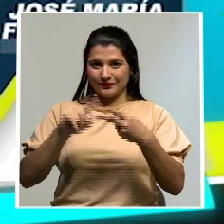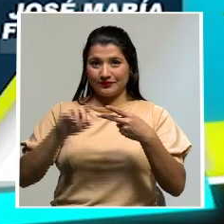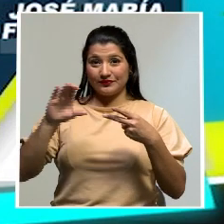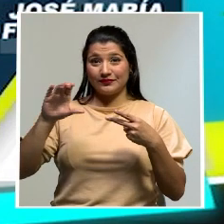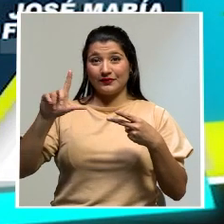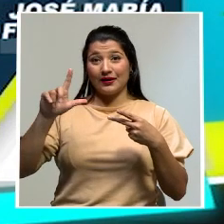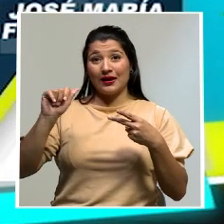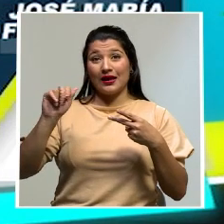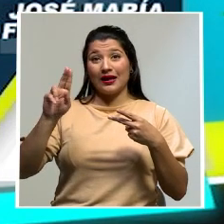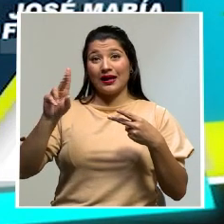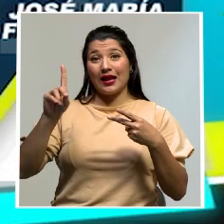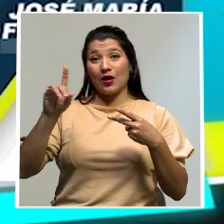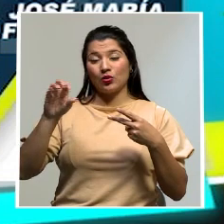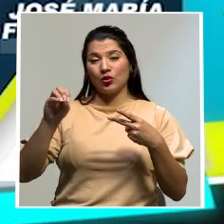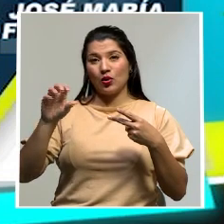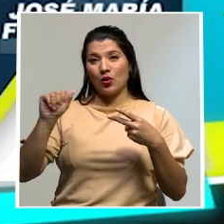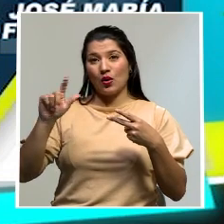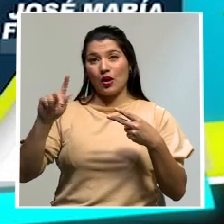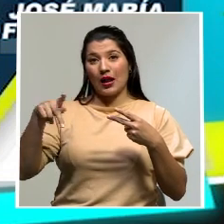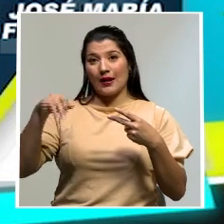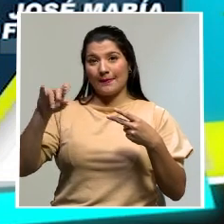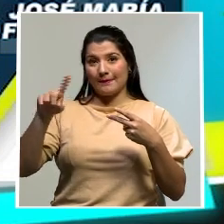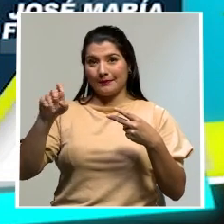Claudio Alpizar Otoya,